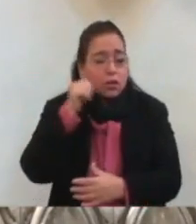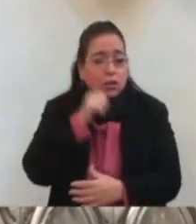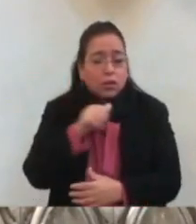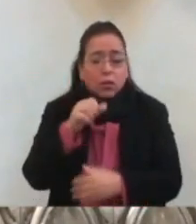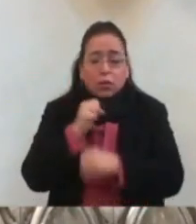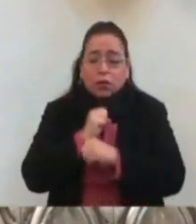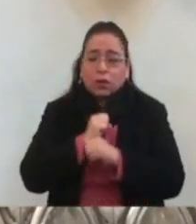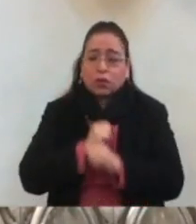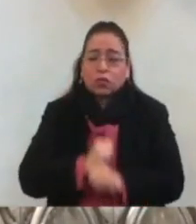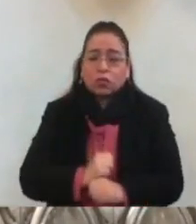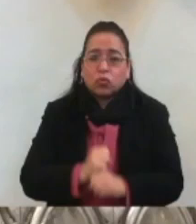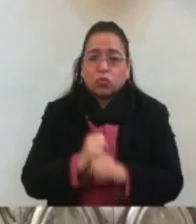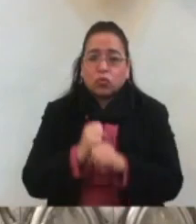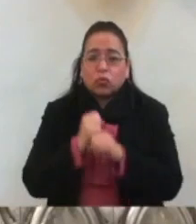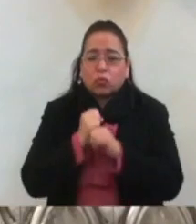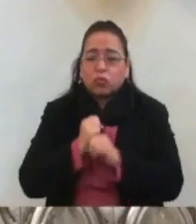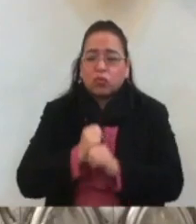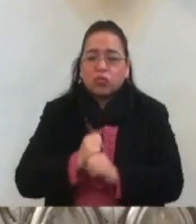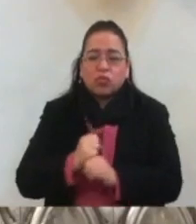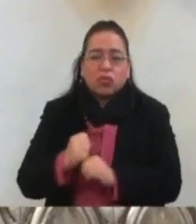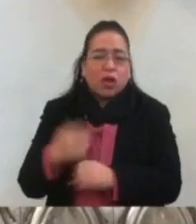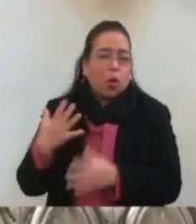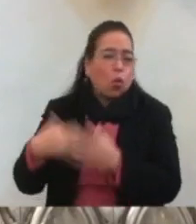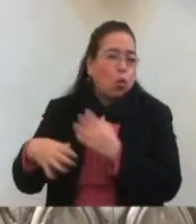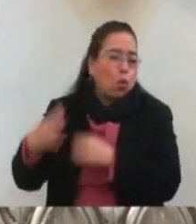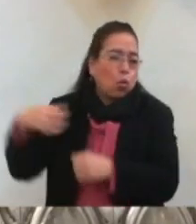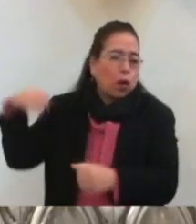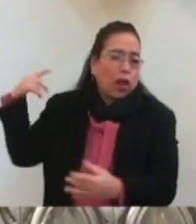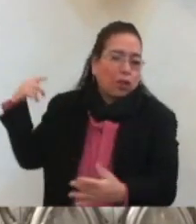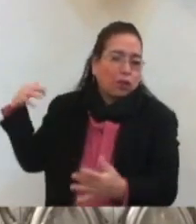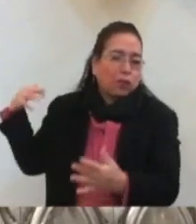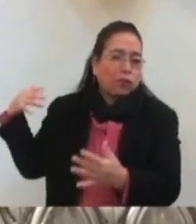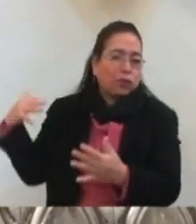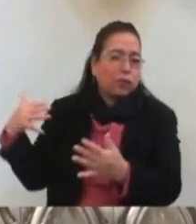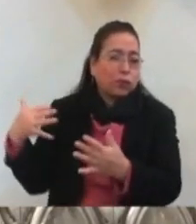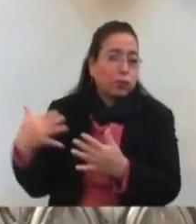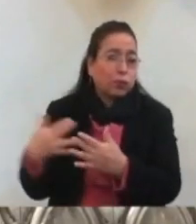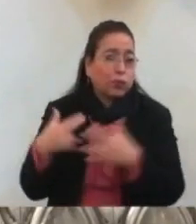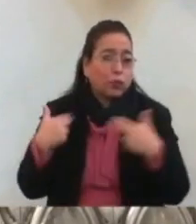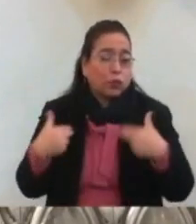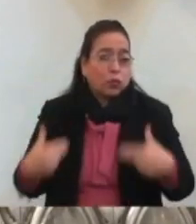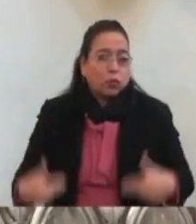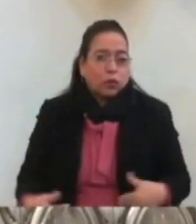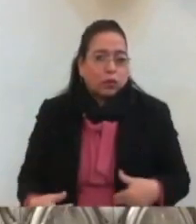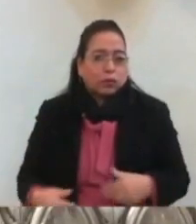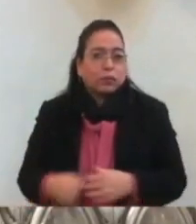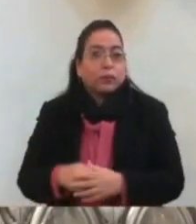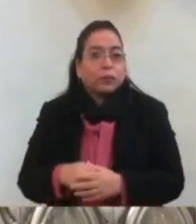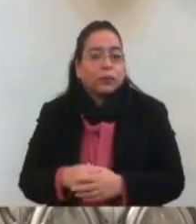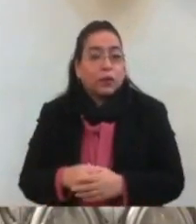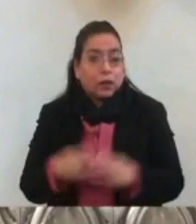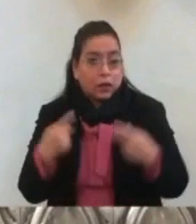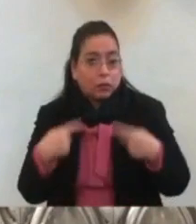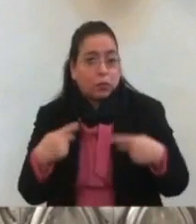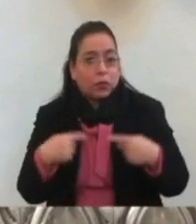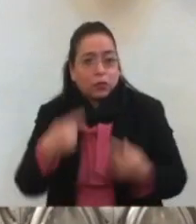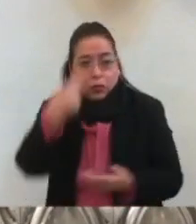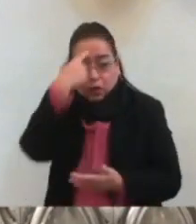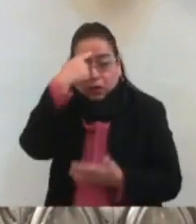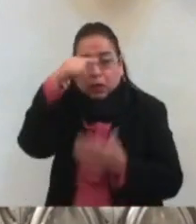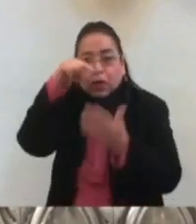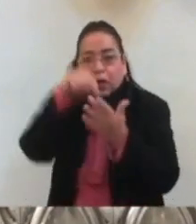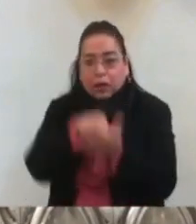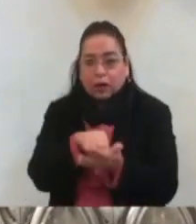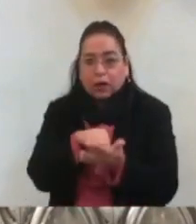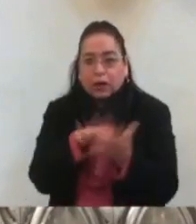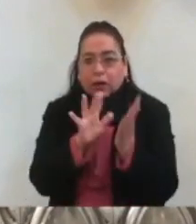señalada por el sufrimiento los creyentes no siempre han podido